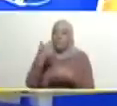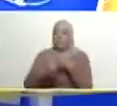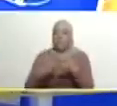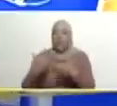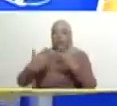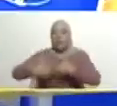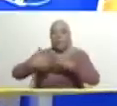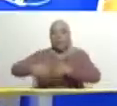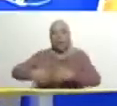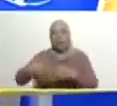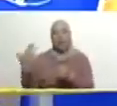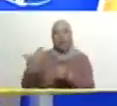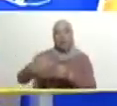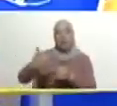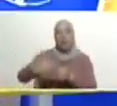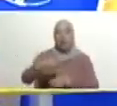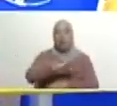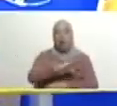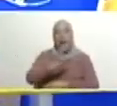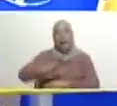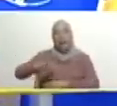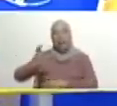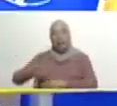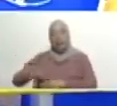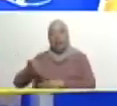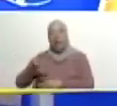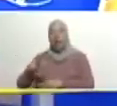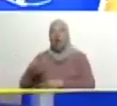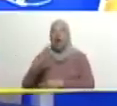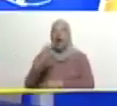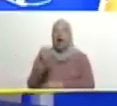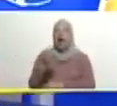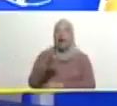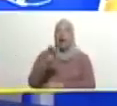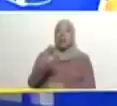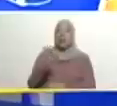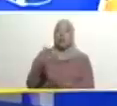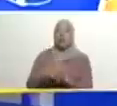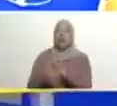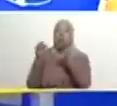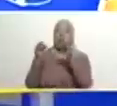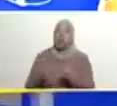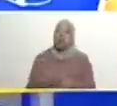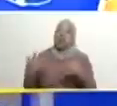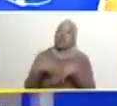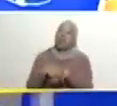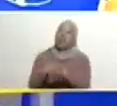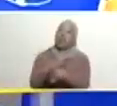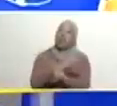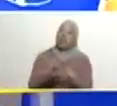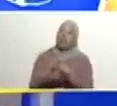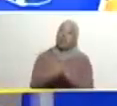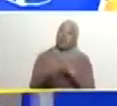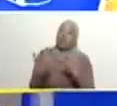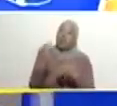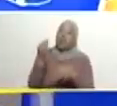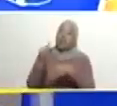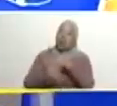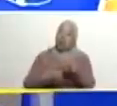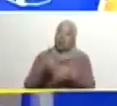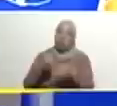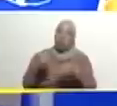Petrocaribe y de todo el trabajo por una estabilidad y una seguridad integral,